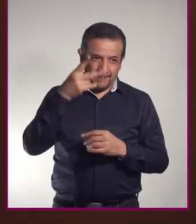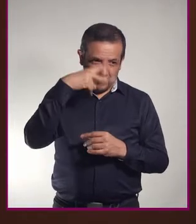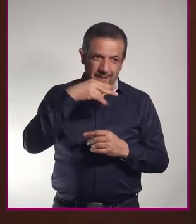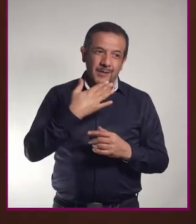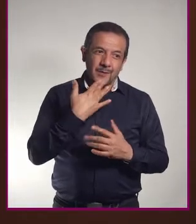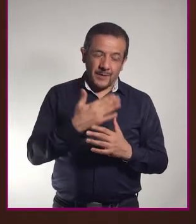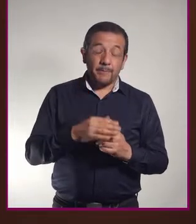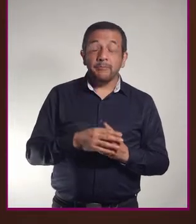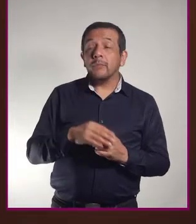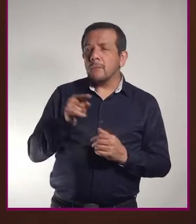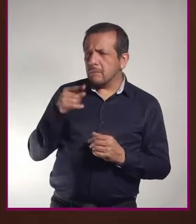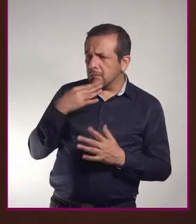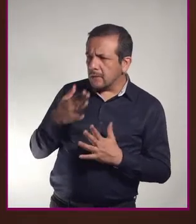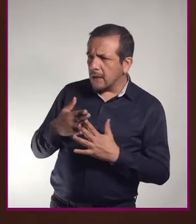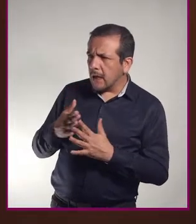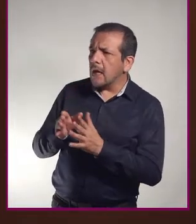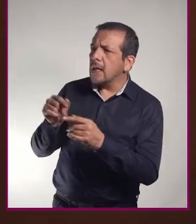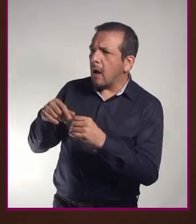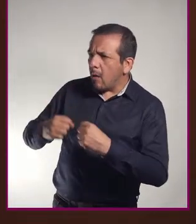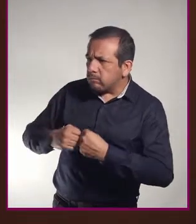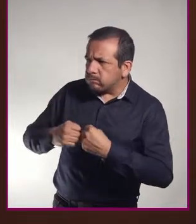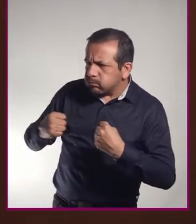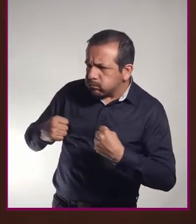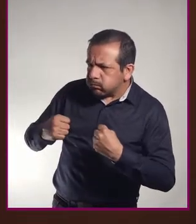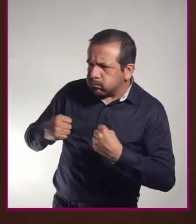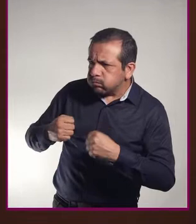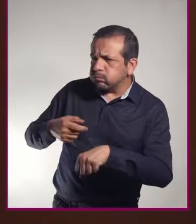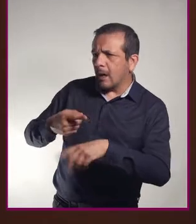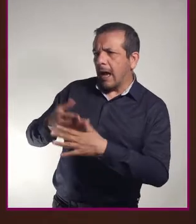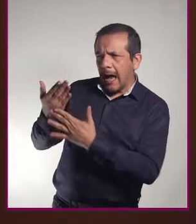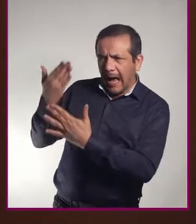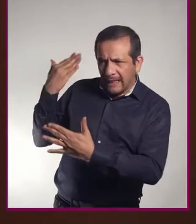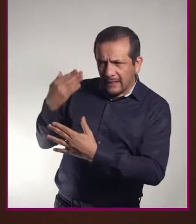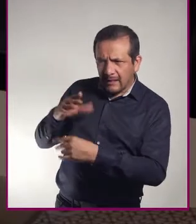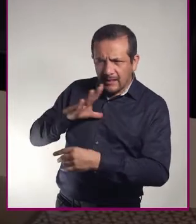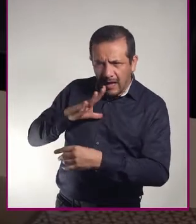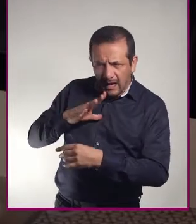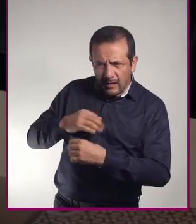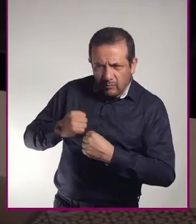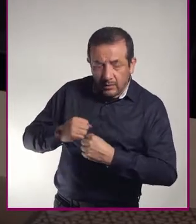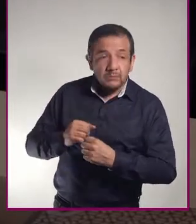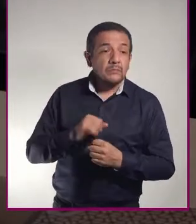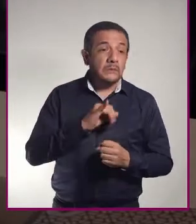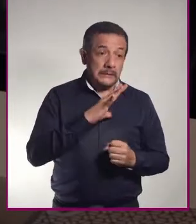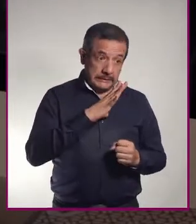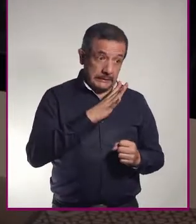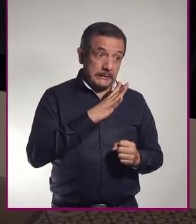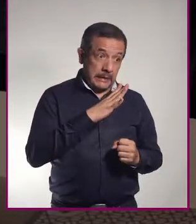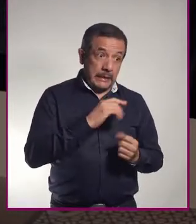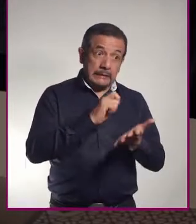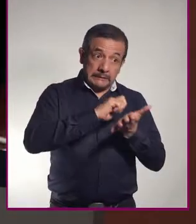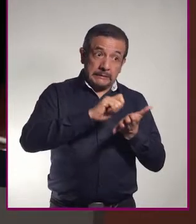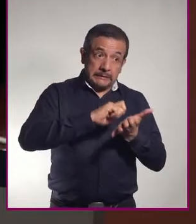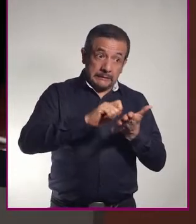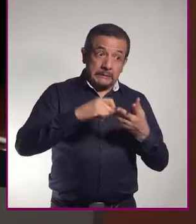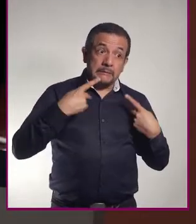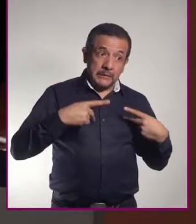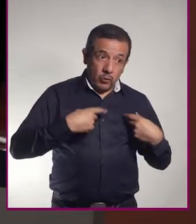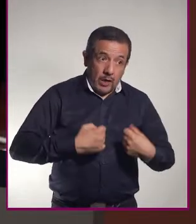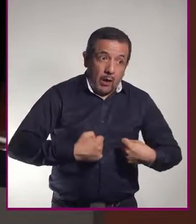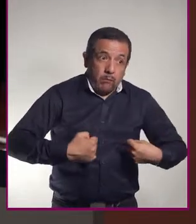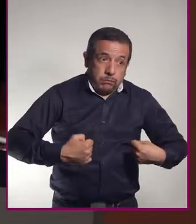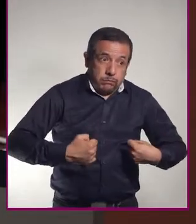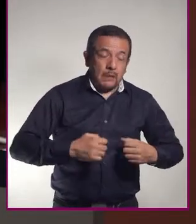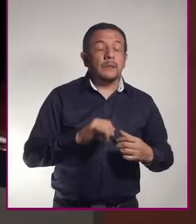tienen registros de obesidad o enfermedades metabólicas en la cultura precolombina? Sí, sí hay varios registros.